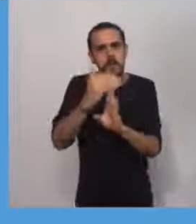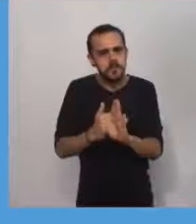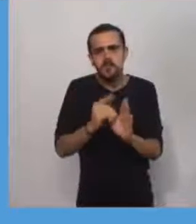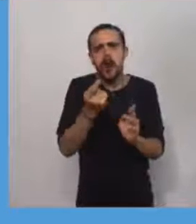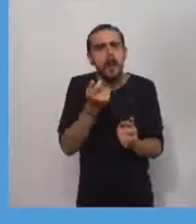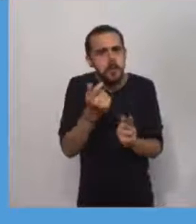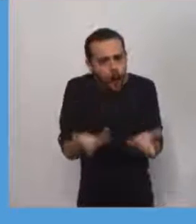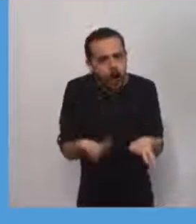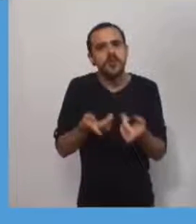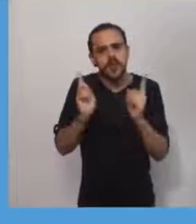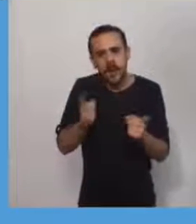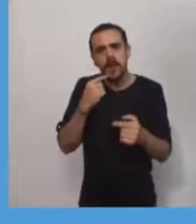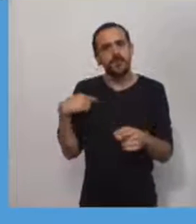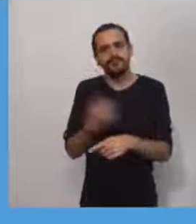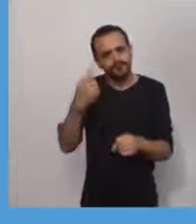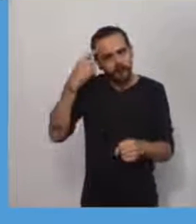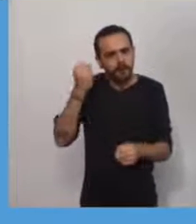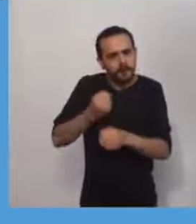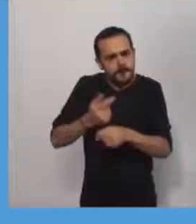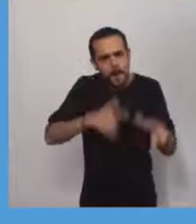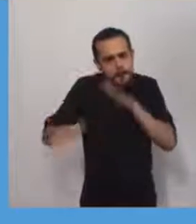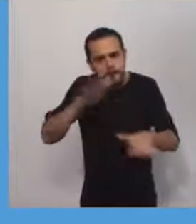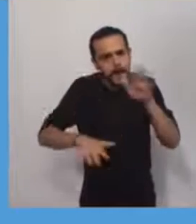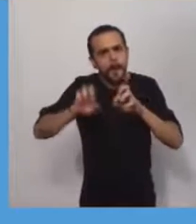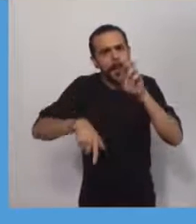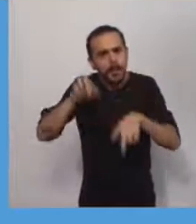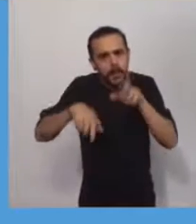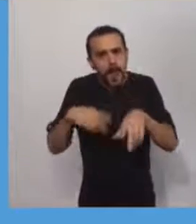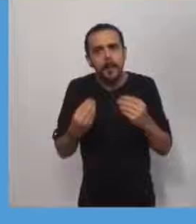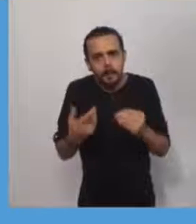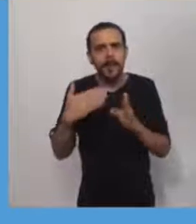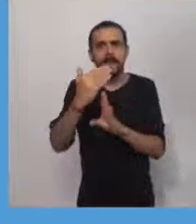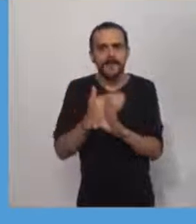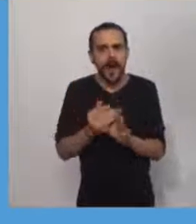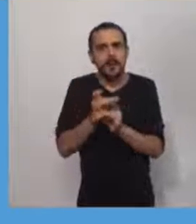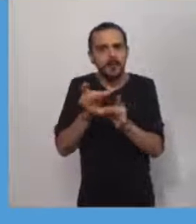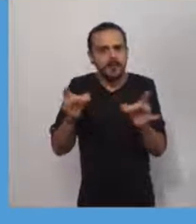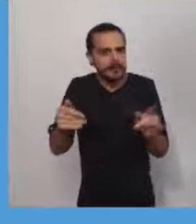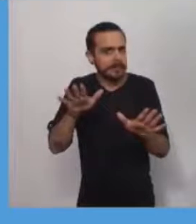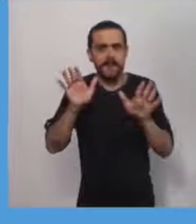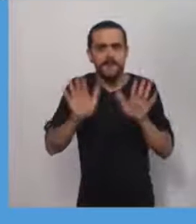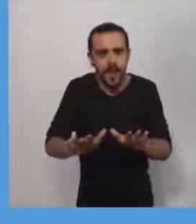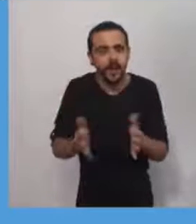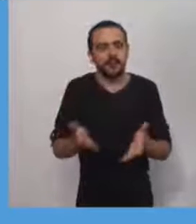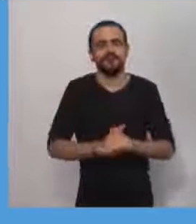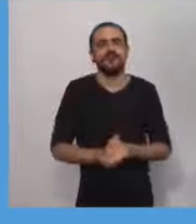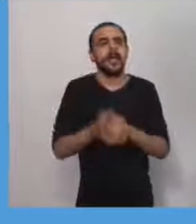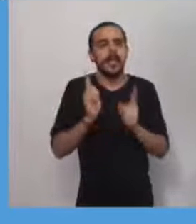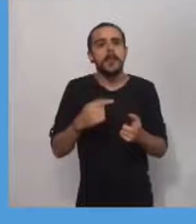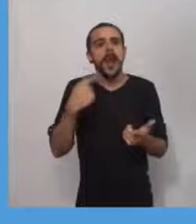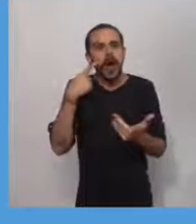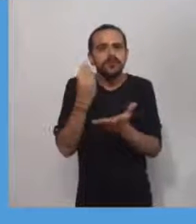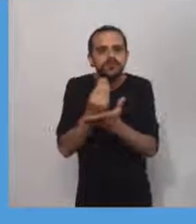contagios y la poca circulación viral la composición demográfica que tenemos también en la provincia de entre